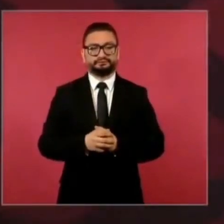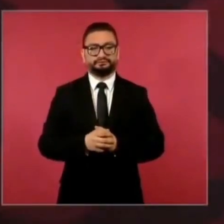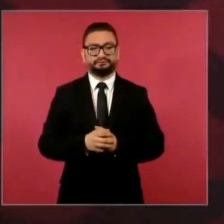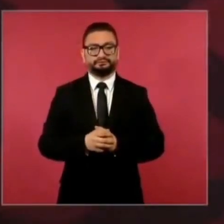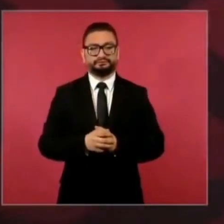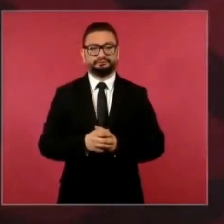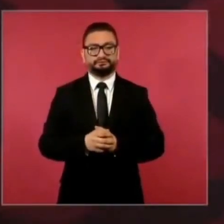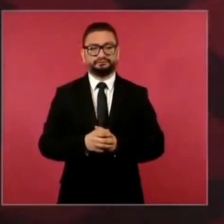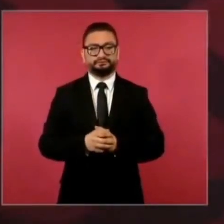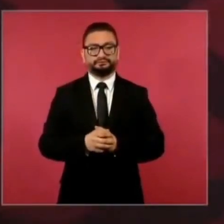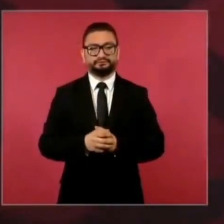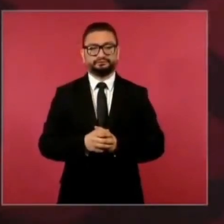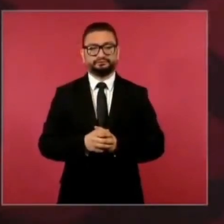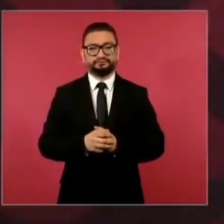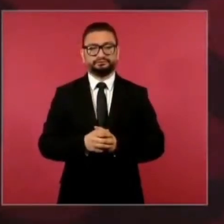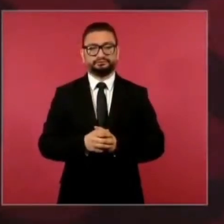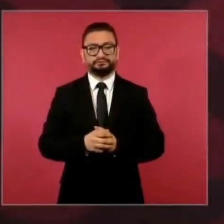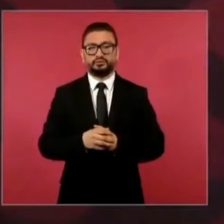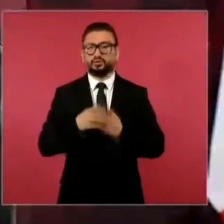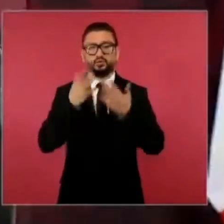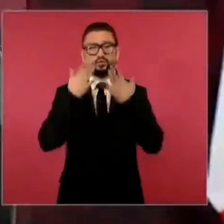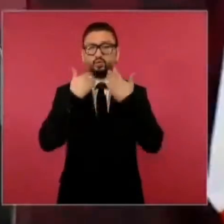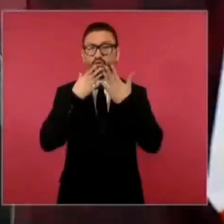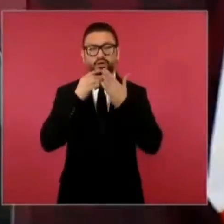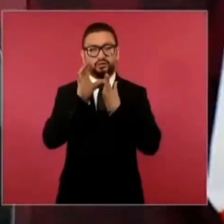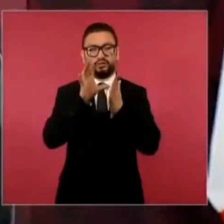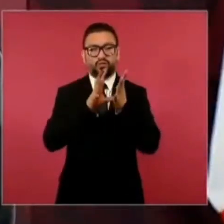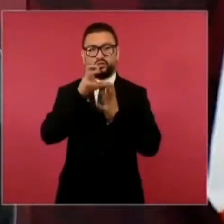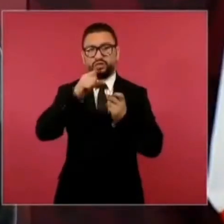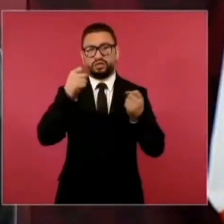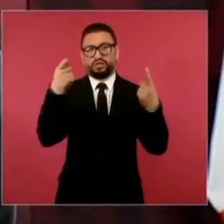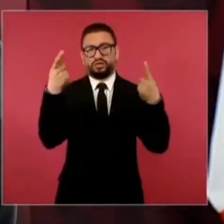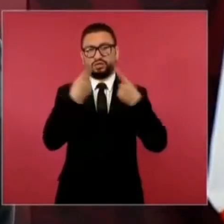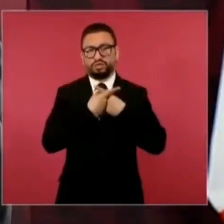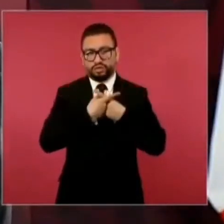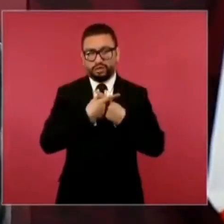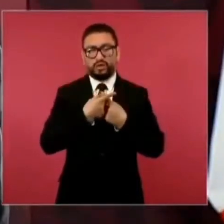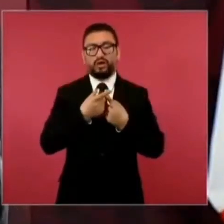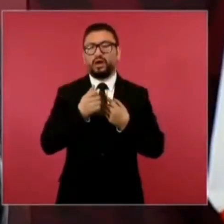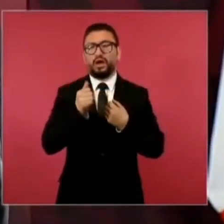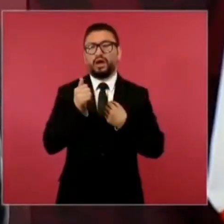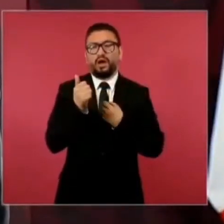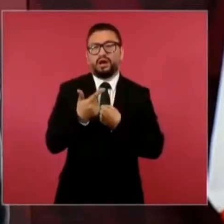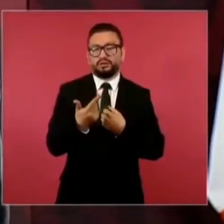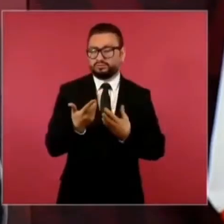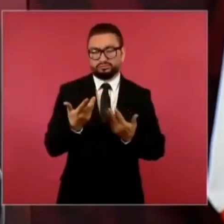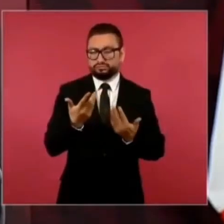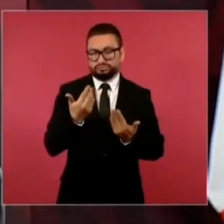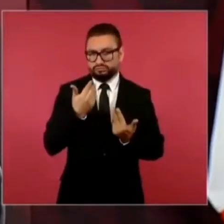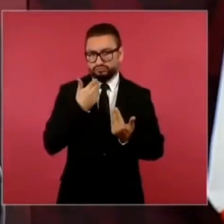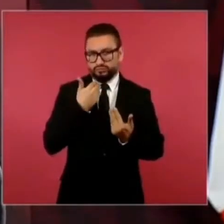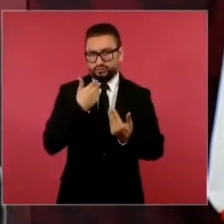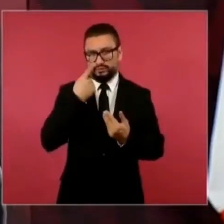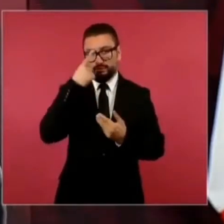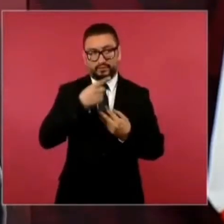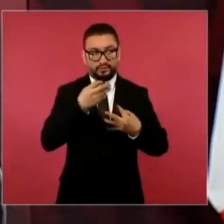No hay un asunto de inconstitucionalidad que amerite que la